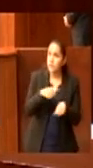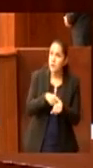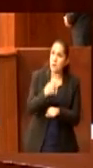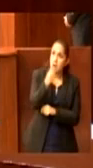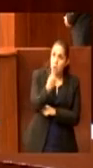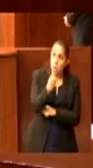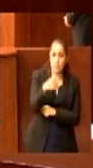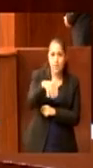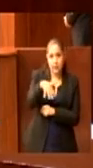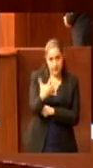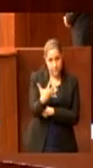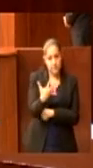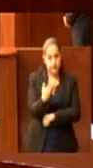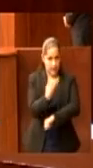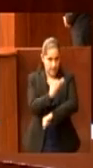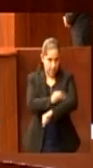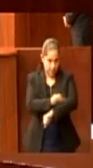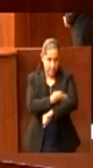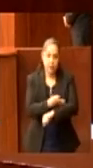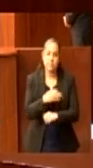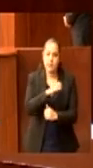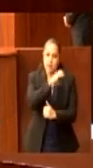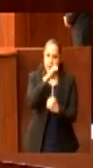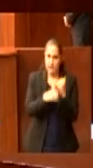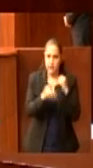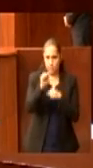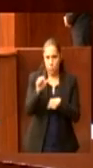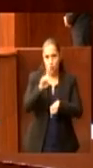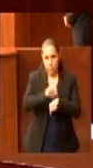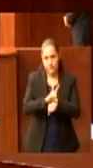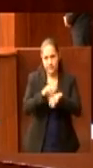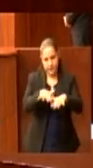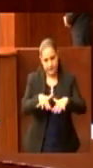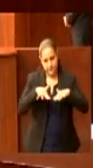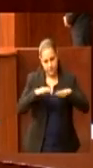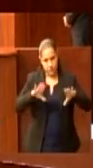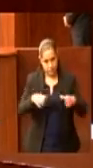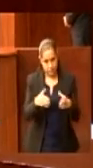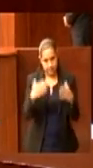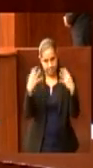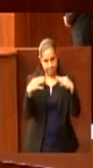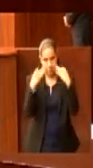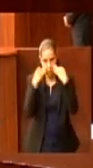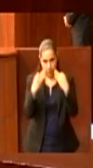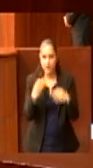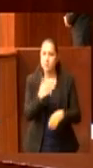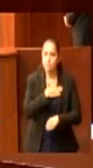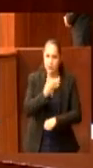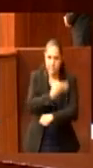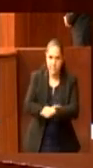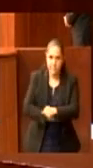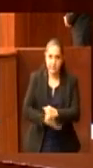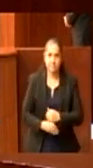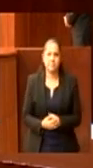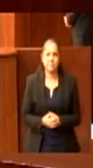de la tarde con quince minutos se da por concluida esta sesión pública muy buenas tardes